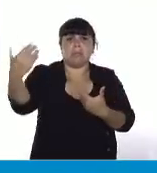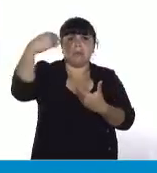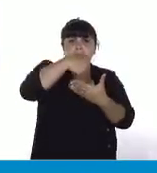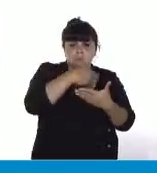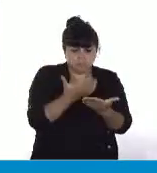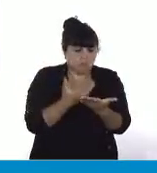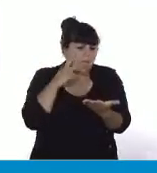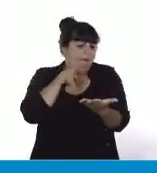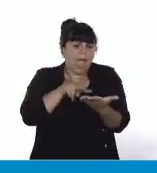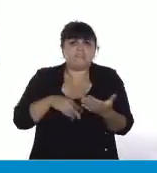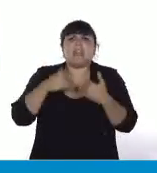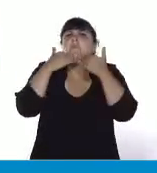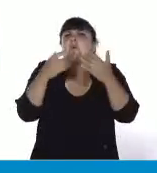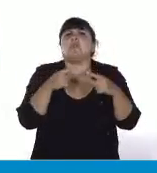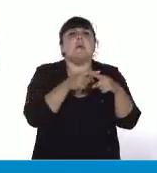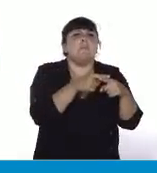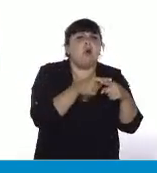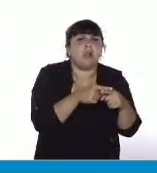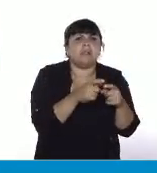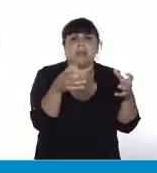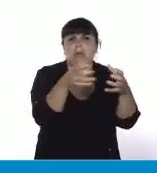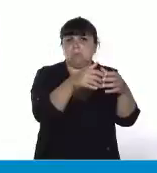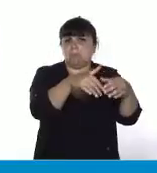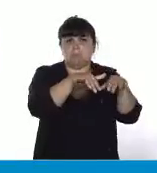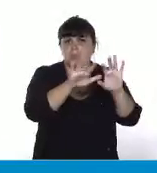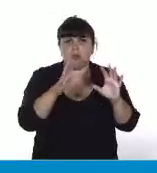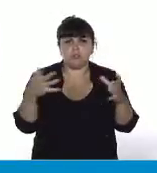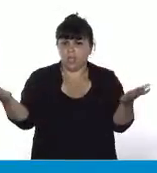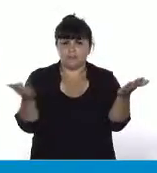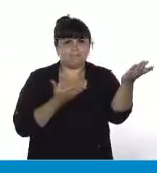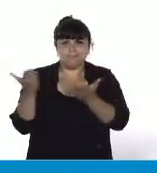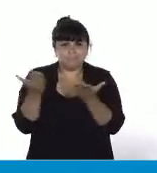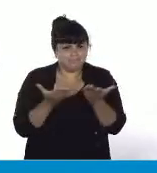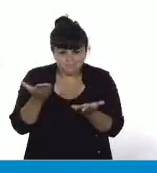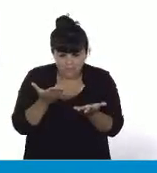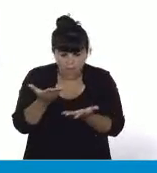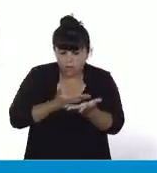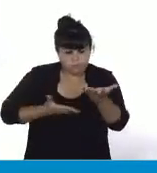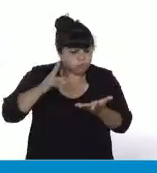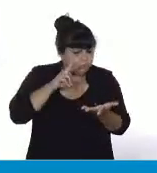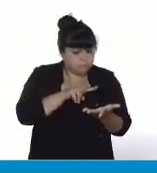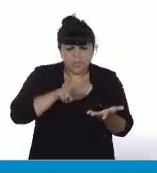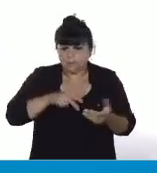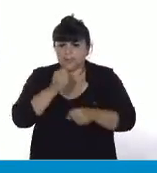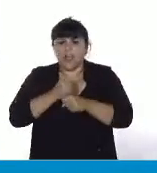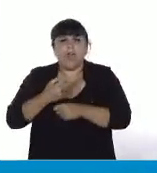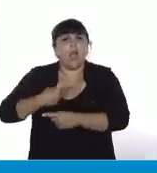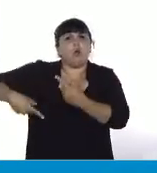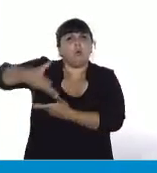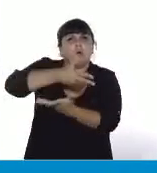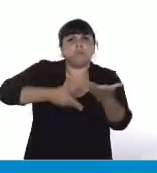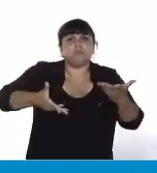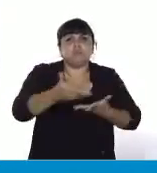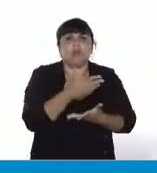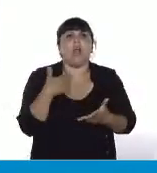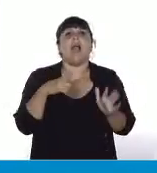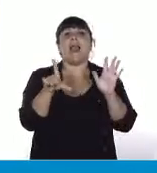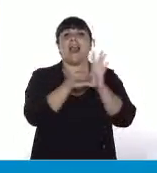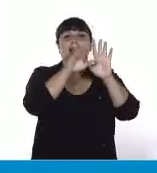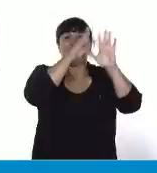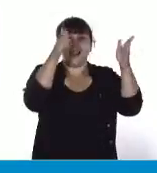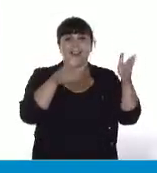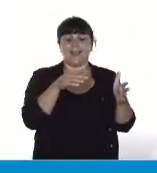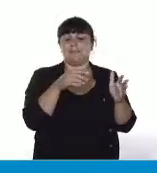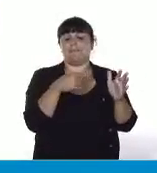la procedencia política. Intentamos construir una mesa de trabajo en la que no solo estén presentes 9 legisladores, sino todas